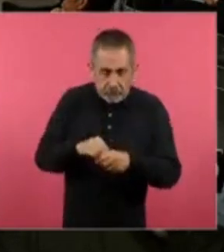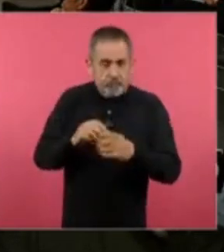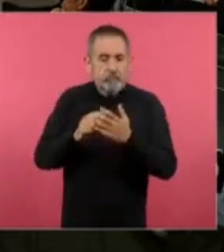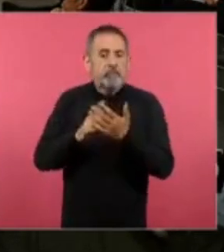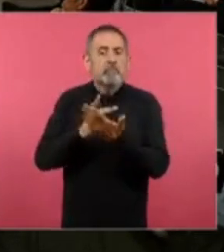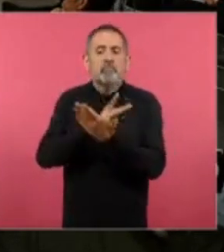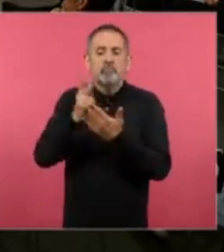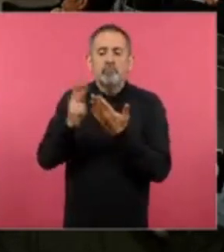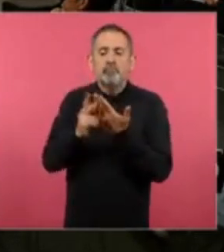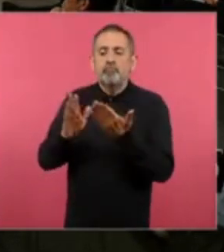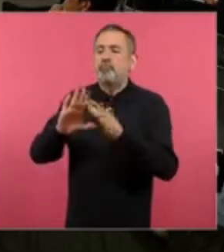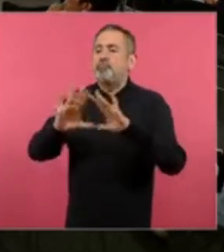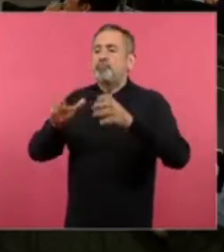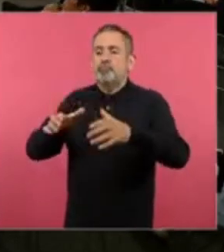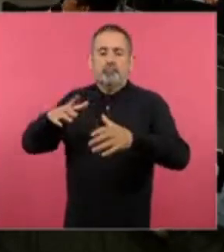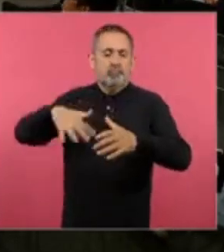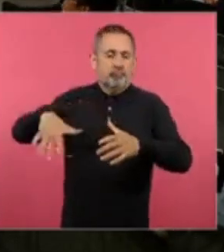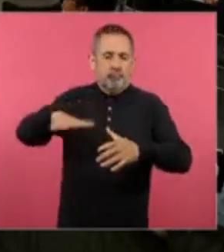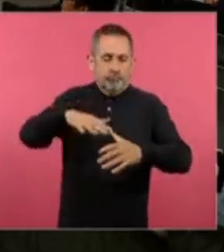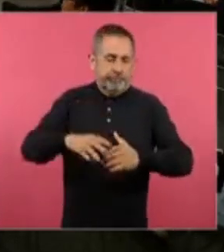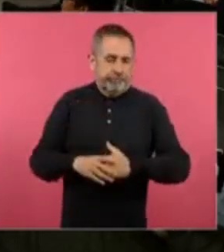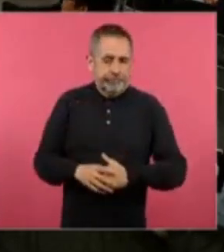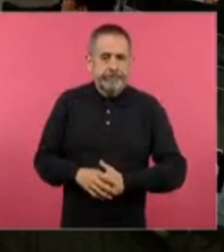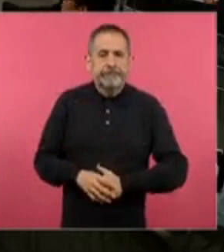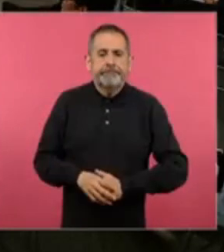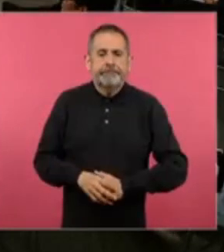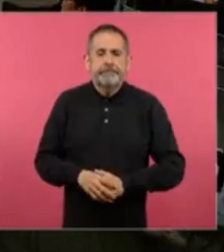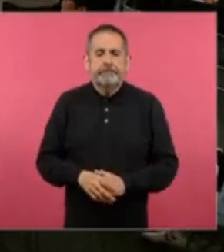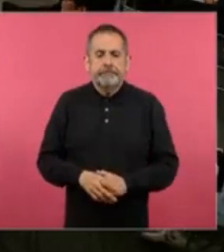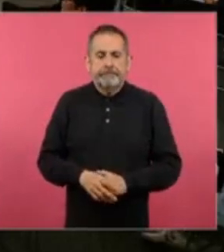proyecto comunitario. ¿La que sigue?